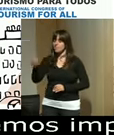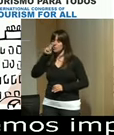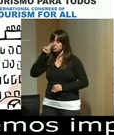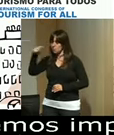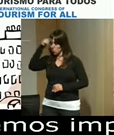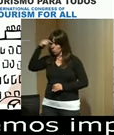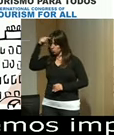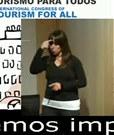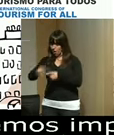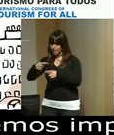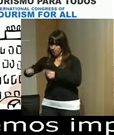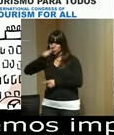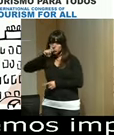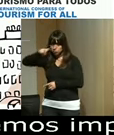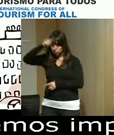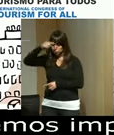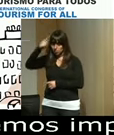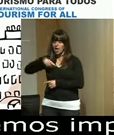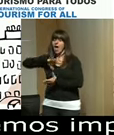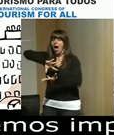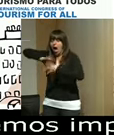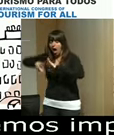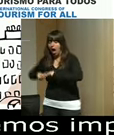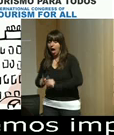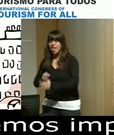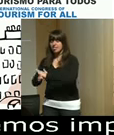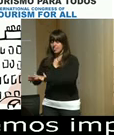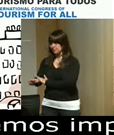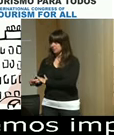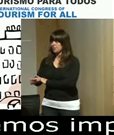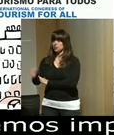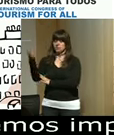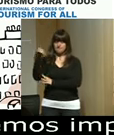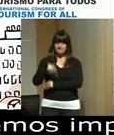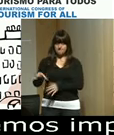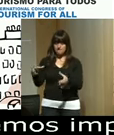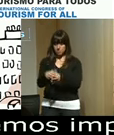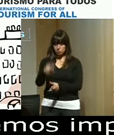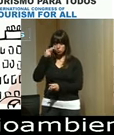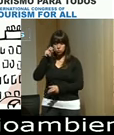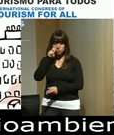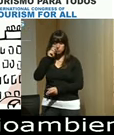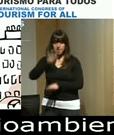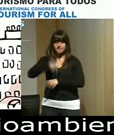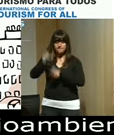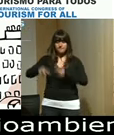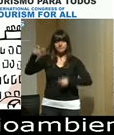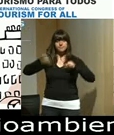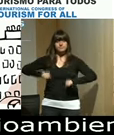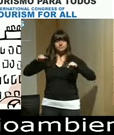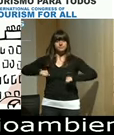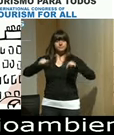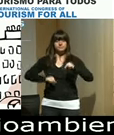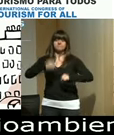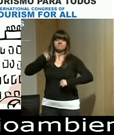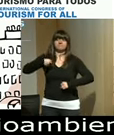dichos productos turísticos. Los productos turísticos para personas mayores deben considerar de forma explícita las necesidades de este colectivo a la hora